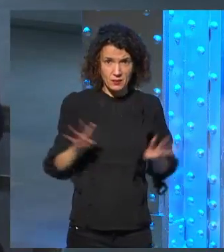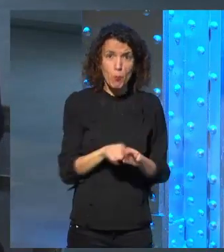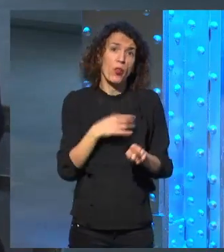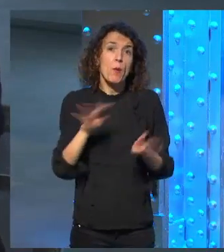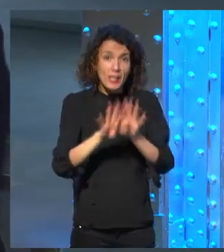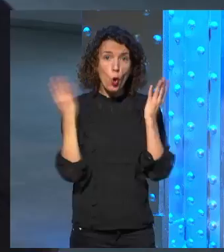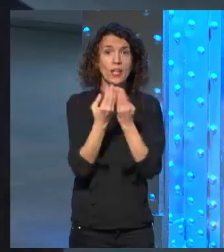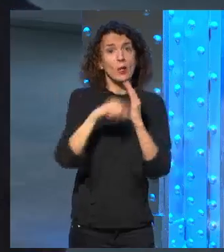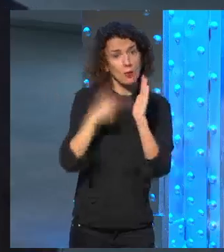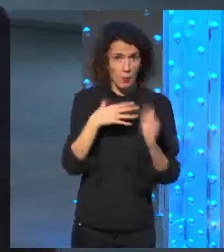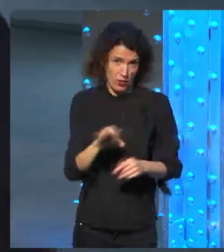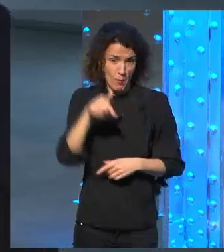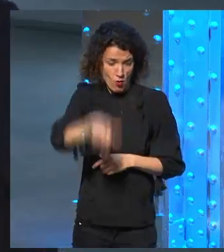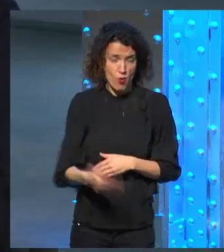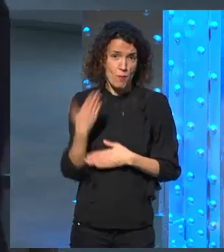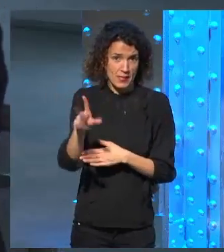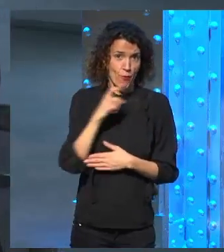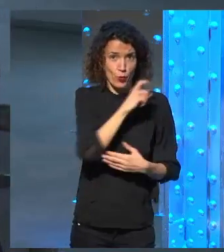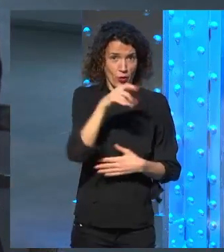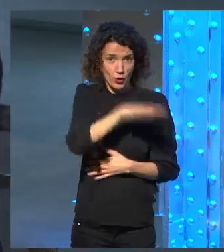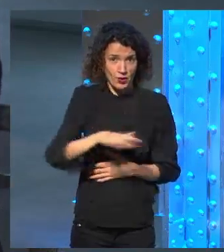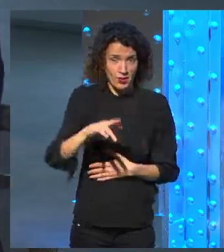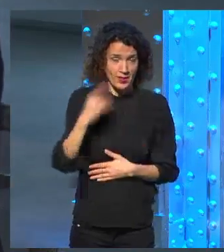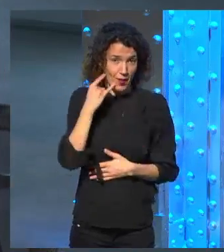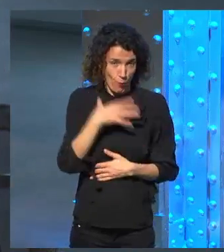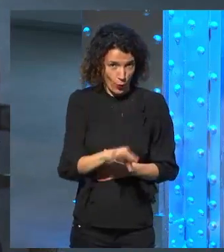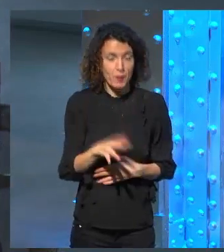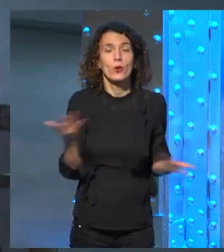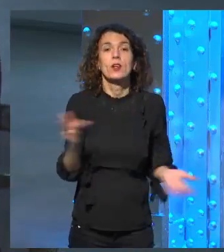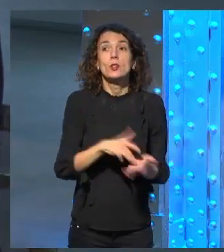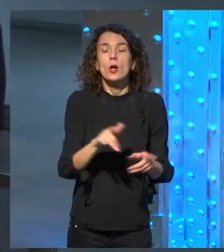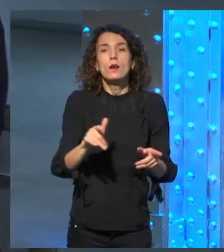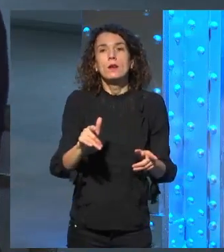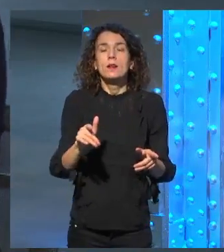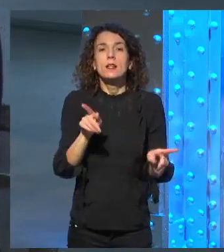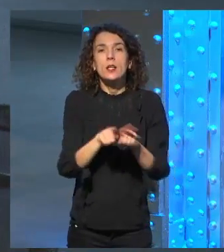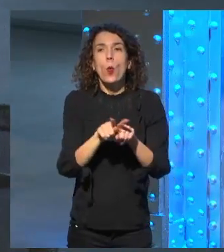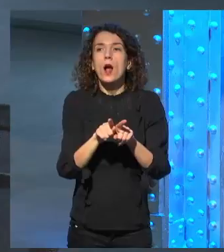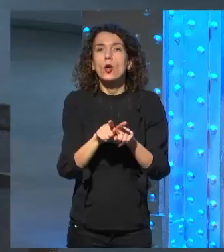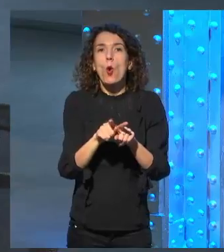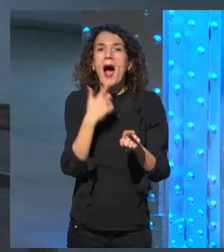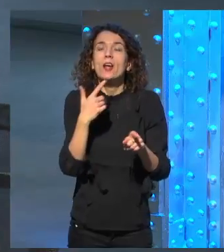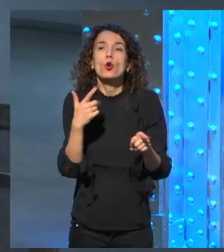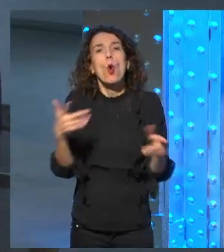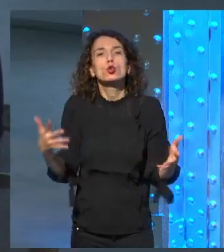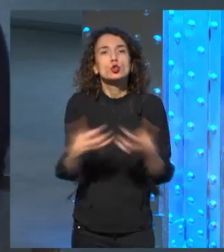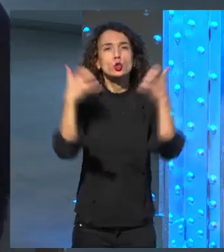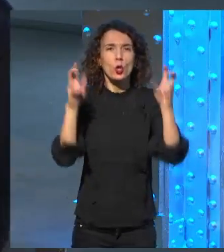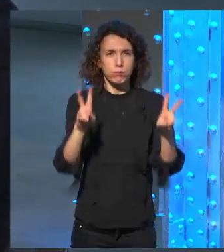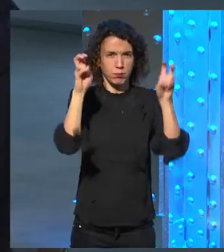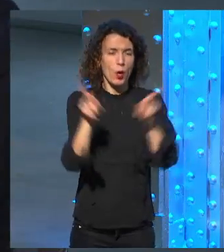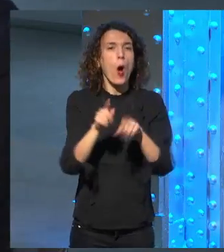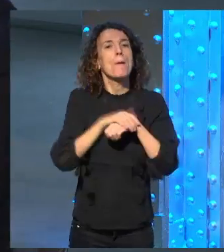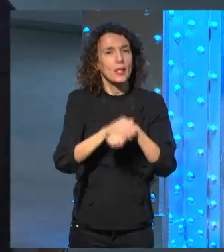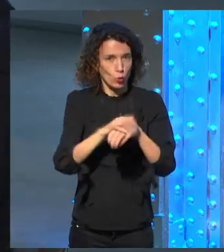orquesta entera aquí detrás. Y entonces, claro, tú te encuentras y se produce eso como un choque, pero un choque amistoso. Está bien la foto esta, cuando